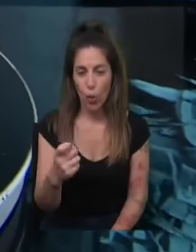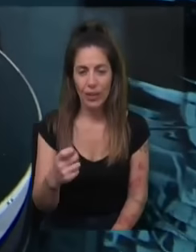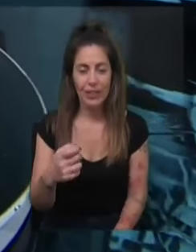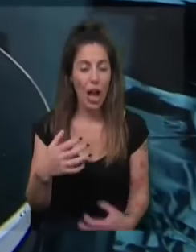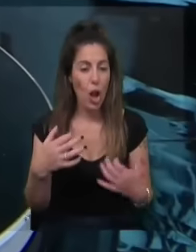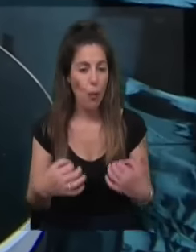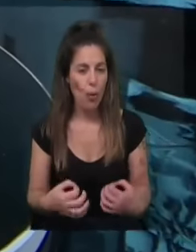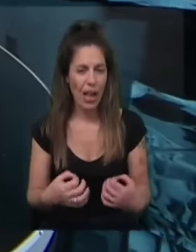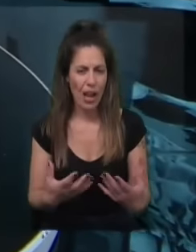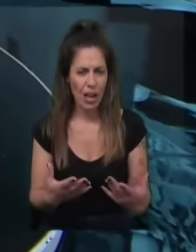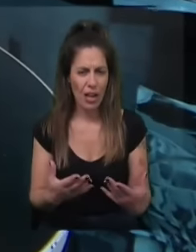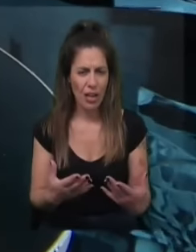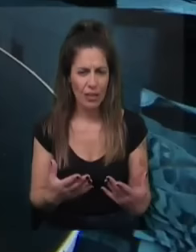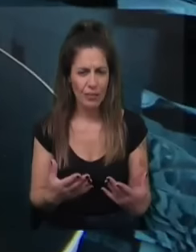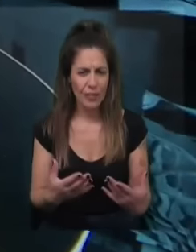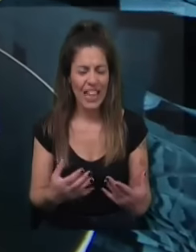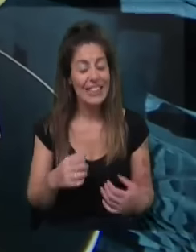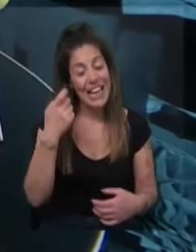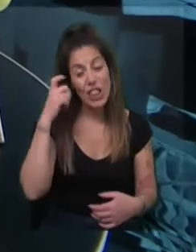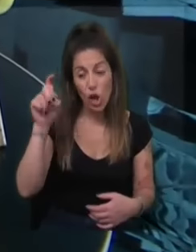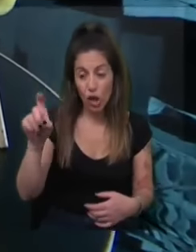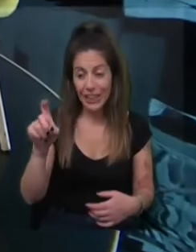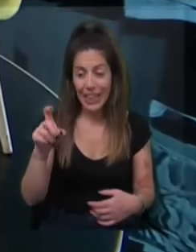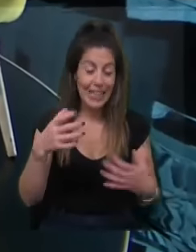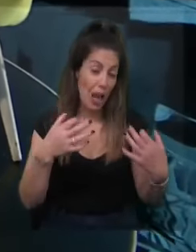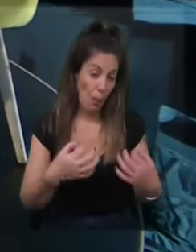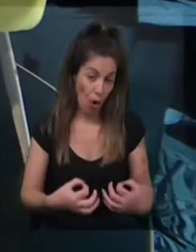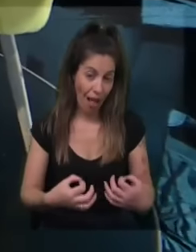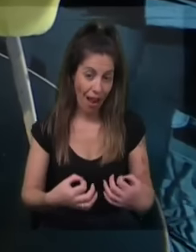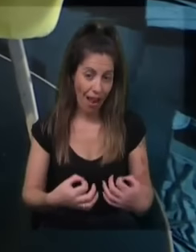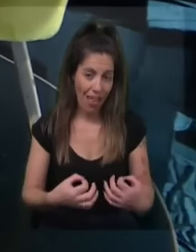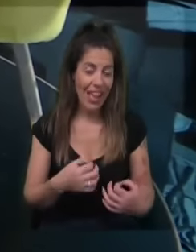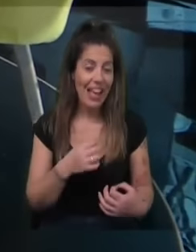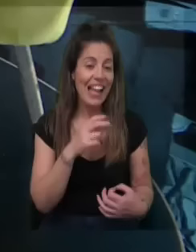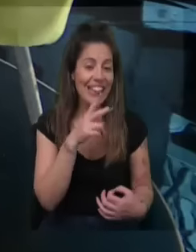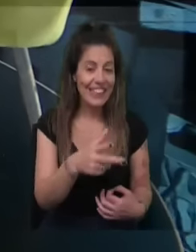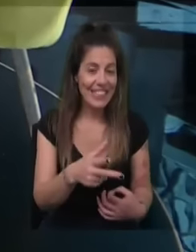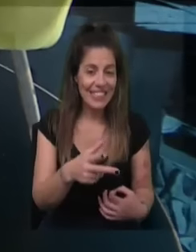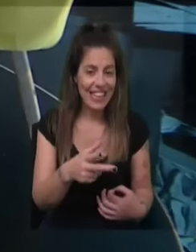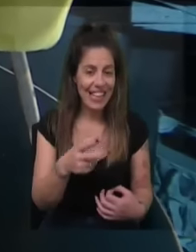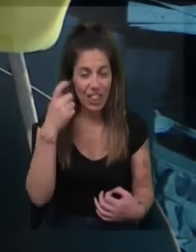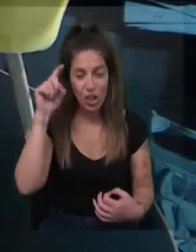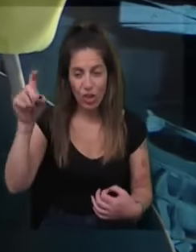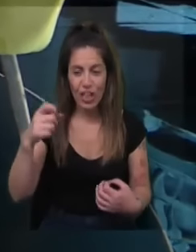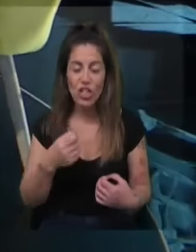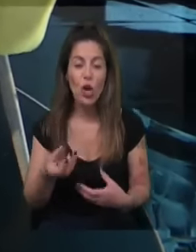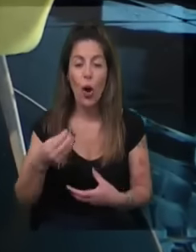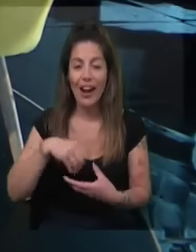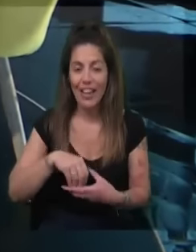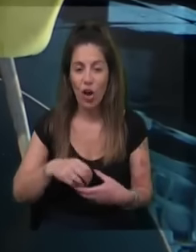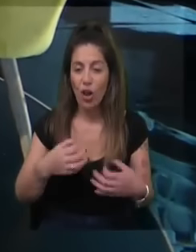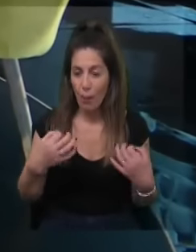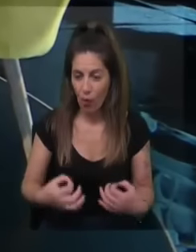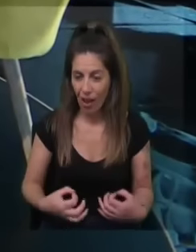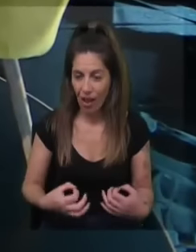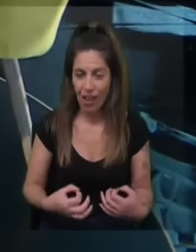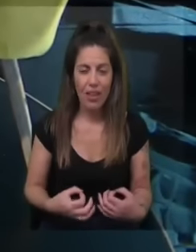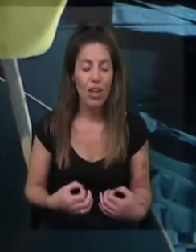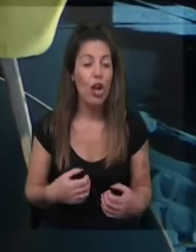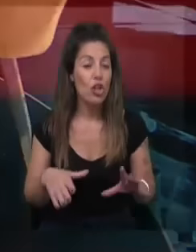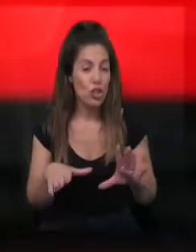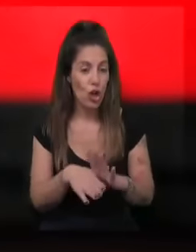político fue algo así ni la ideología ni la moral él dice la ideología yo agrego la moral porque el prohibicionismo fue Yo